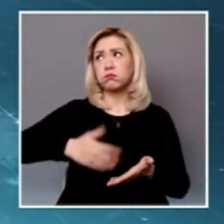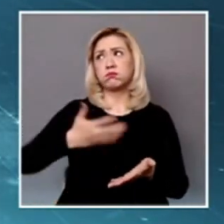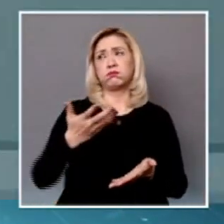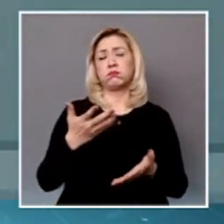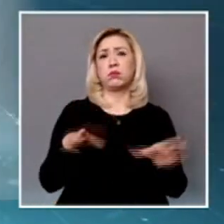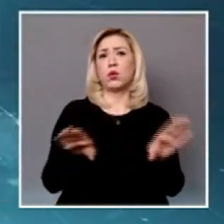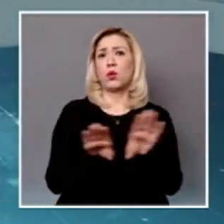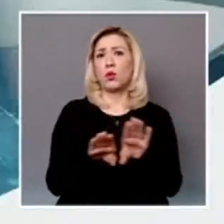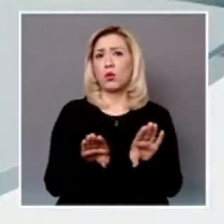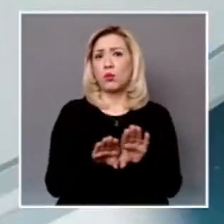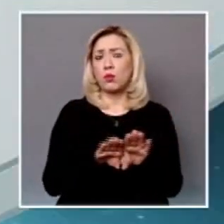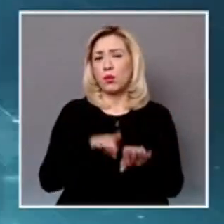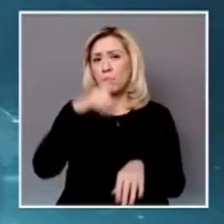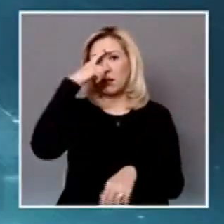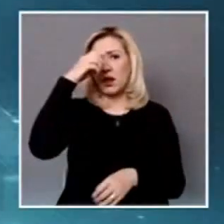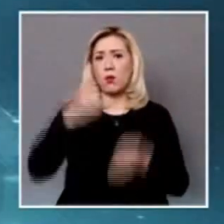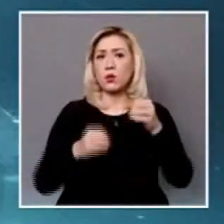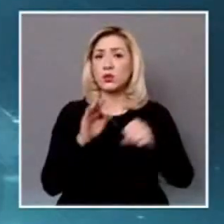de amparo.